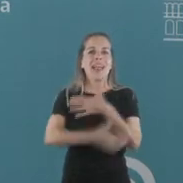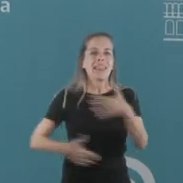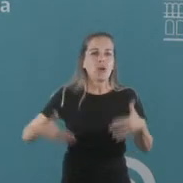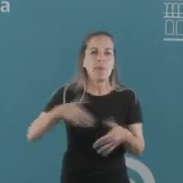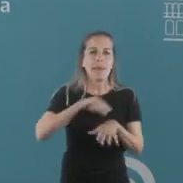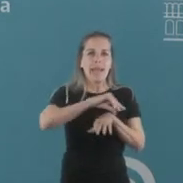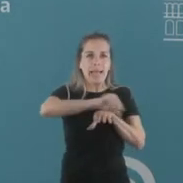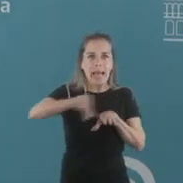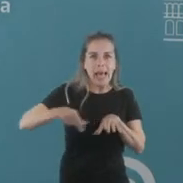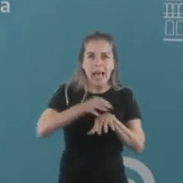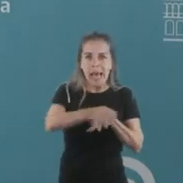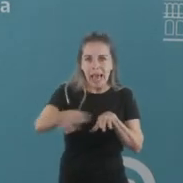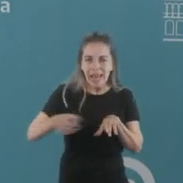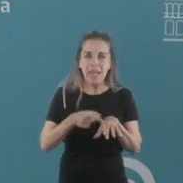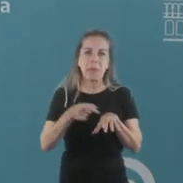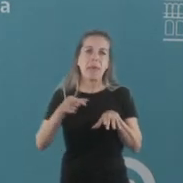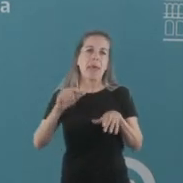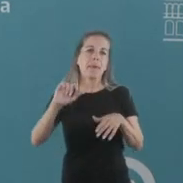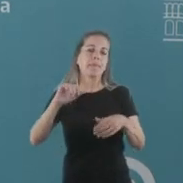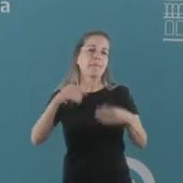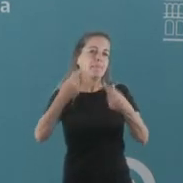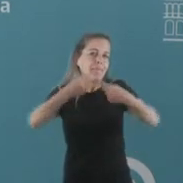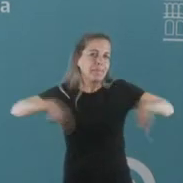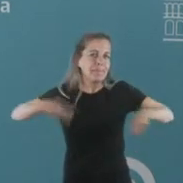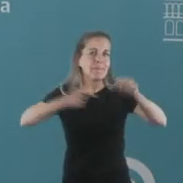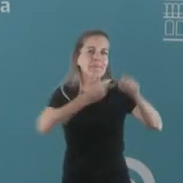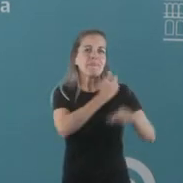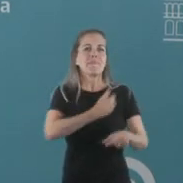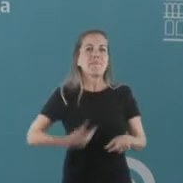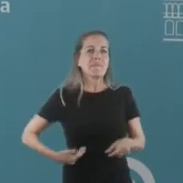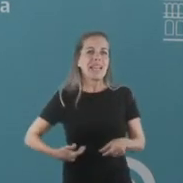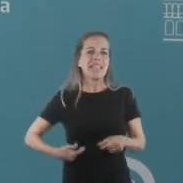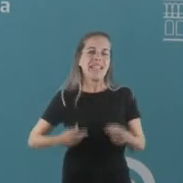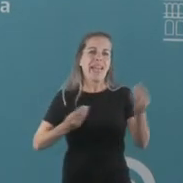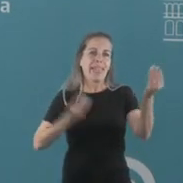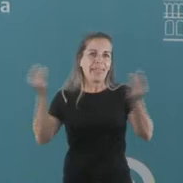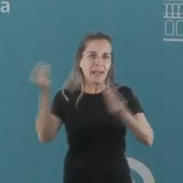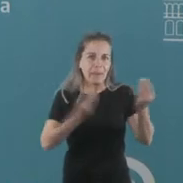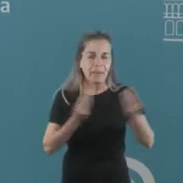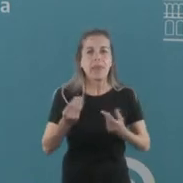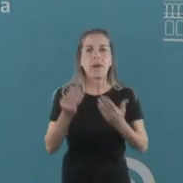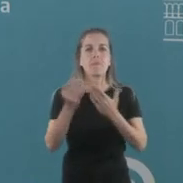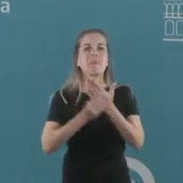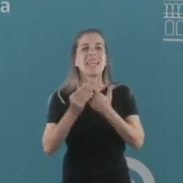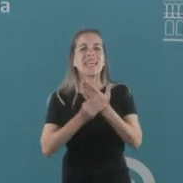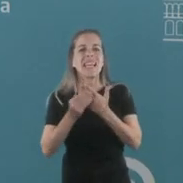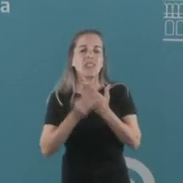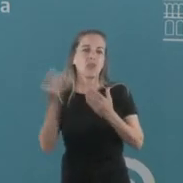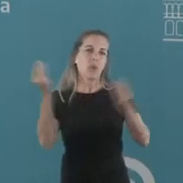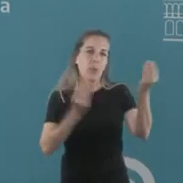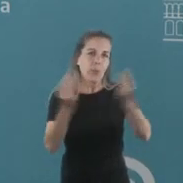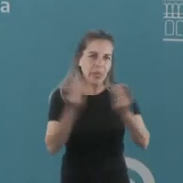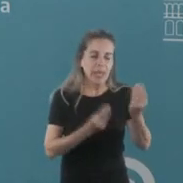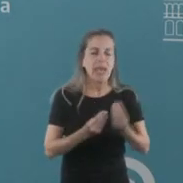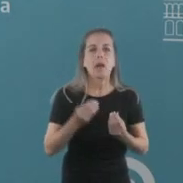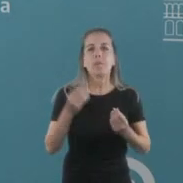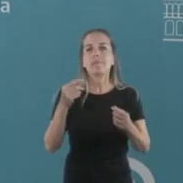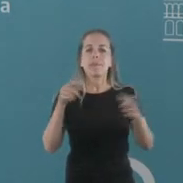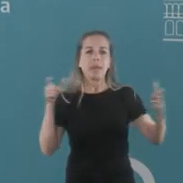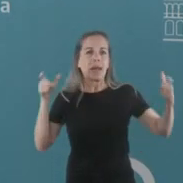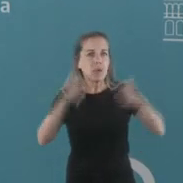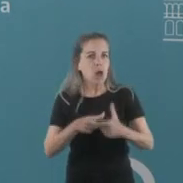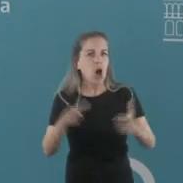Caribe y América del Sur, con todos los presidentes, con todos los primeros ministros, con todos los enviados, que mantuvieron un diálogo y